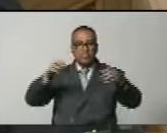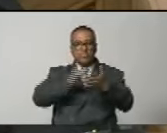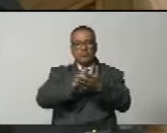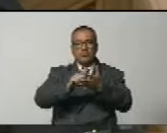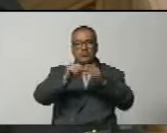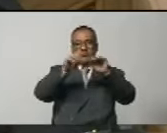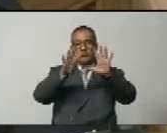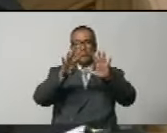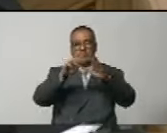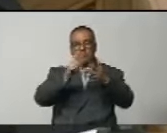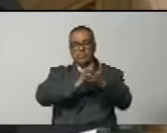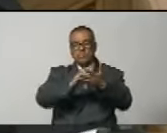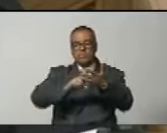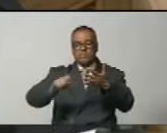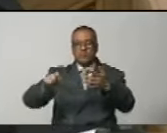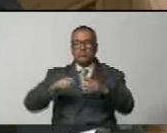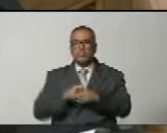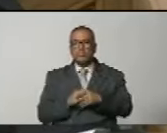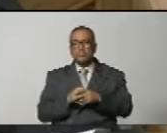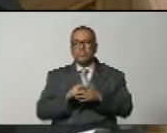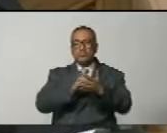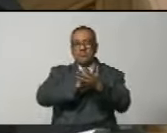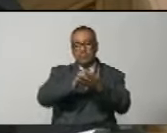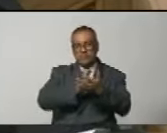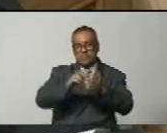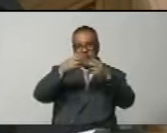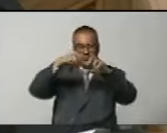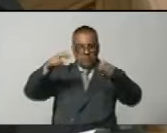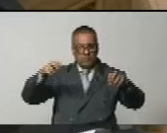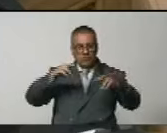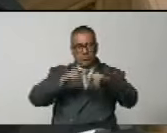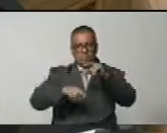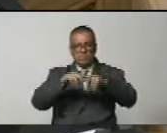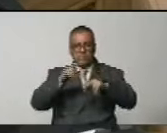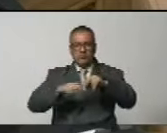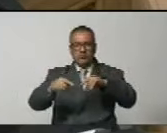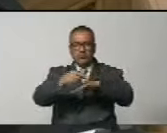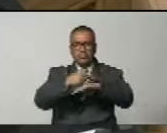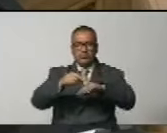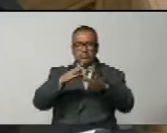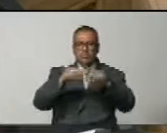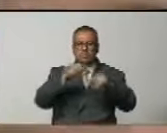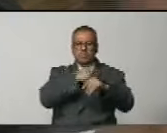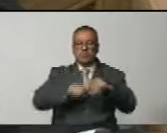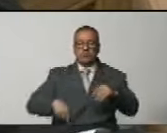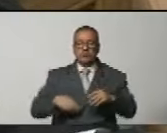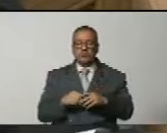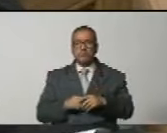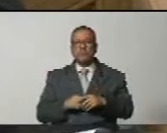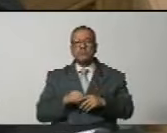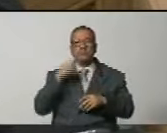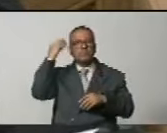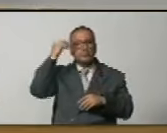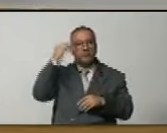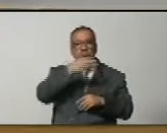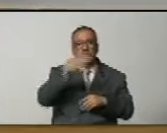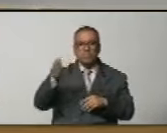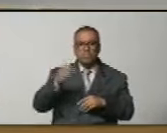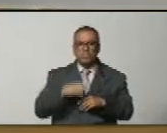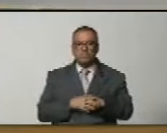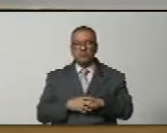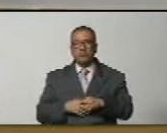artículo 9 quedando redactado en los siguientes términos epígrafe creación del estado es todo ciudadano presidente en consideración